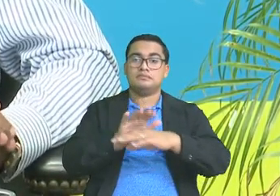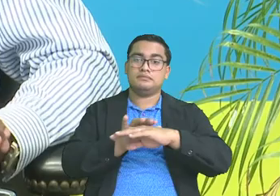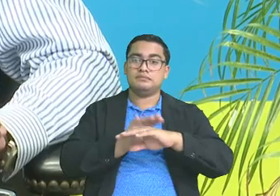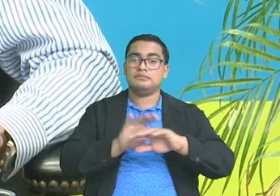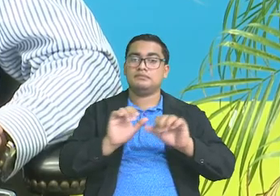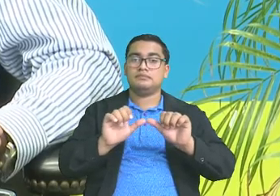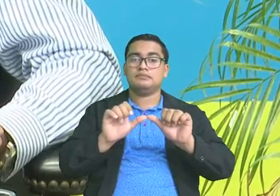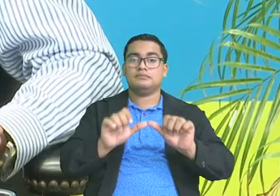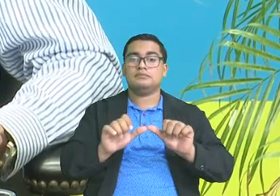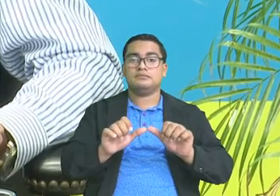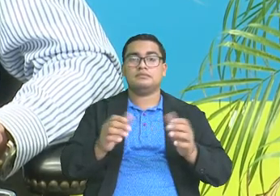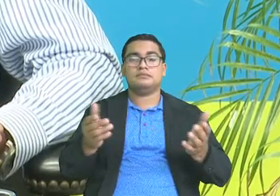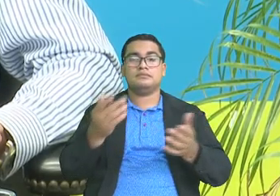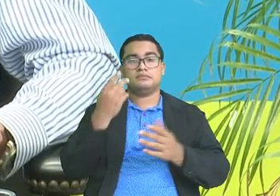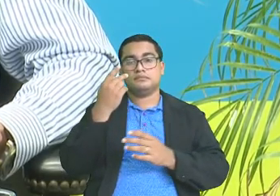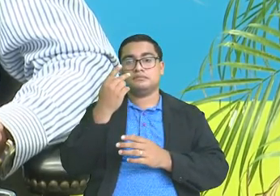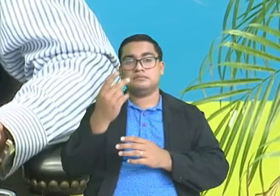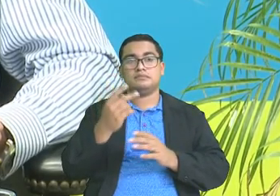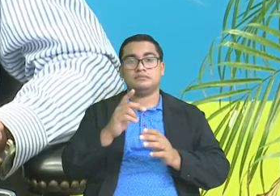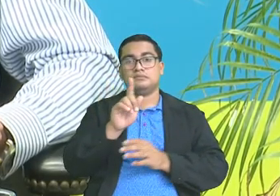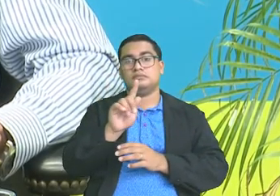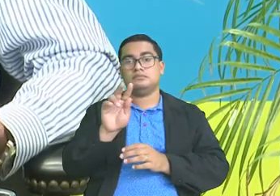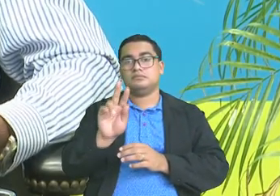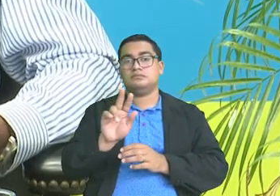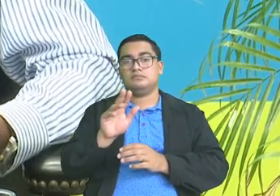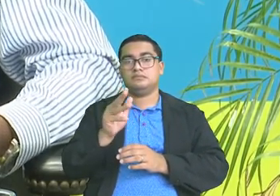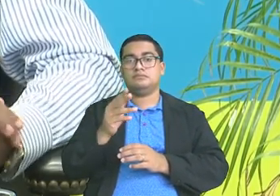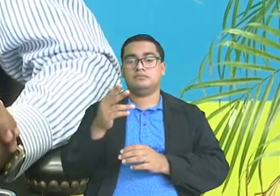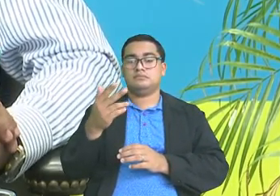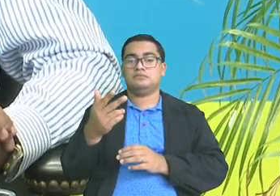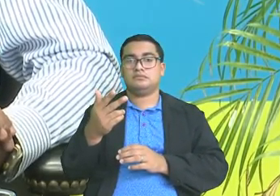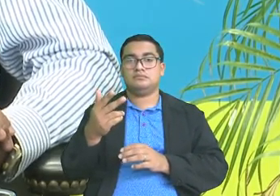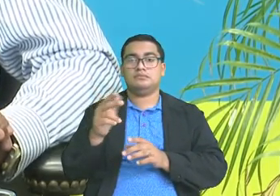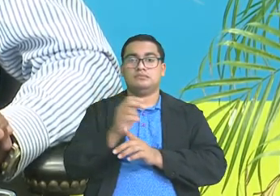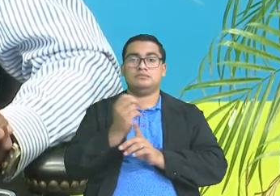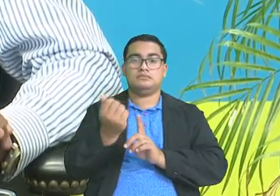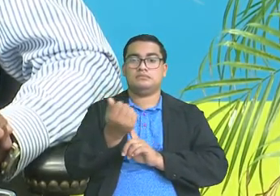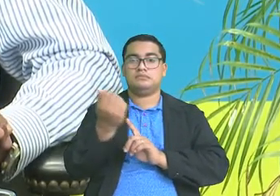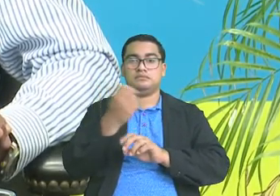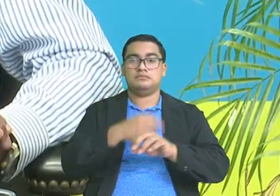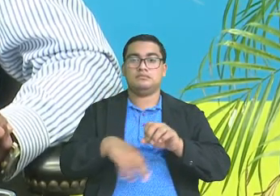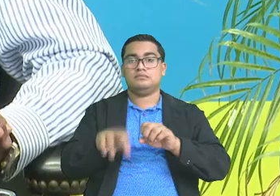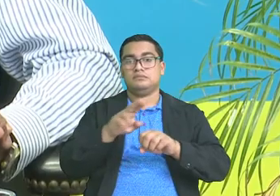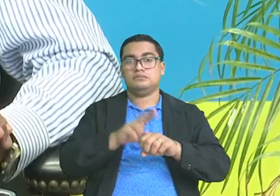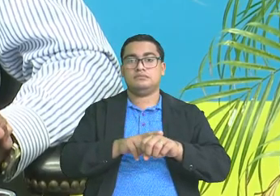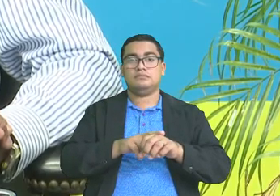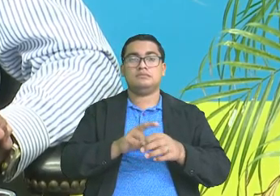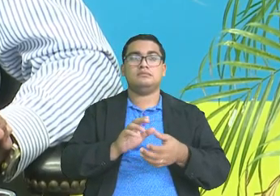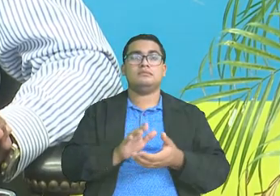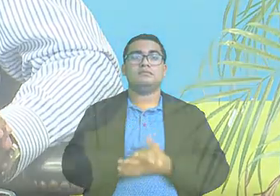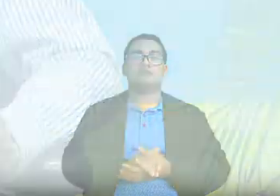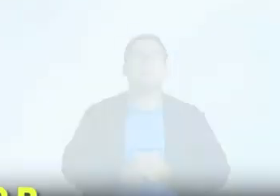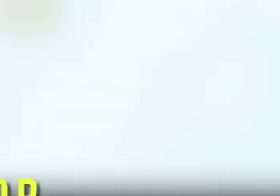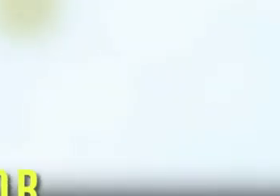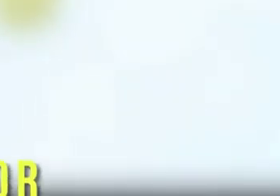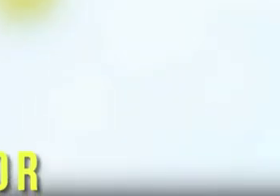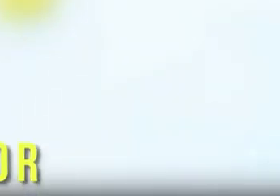a que continúe en la excelente programación del canal parlamentario, el canal 98, el canal de la Asamblea Nacional.